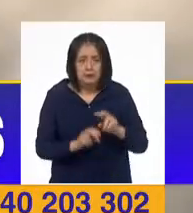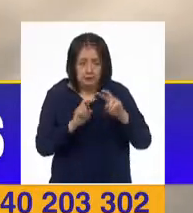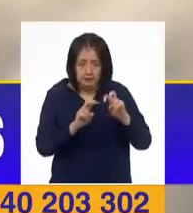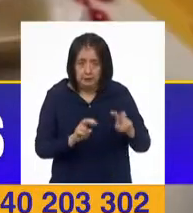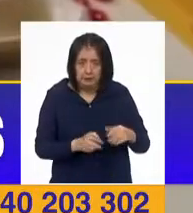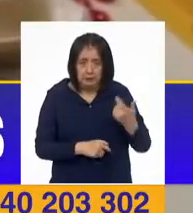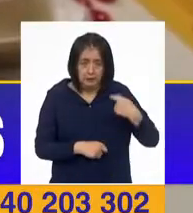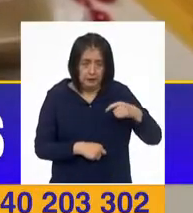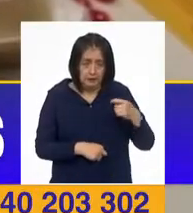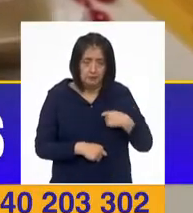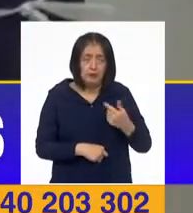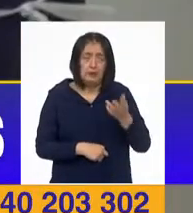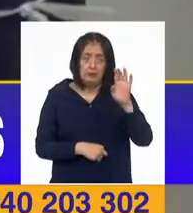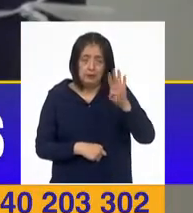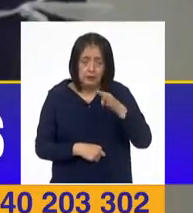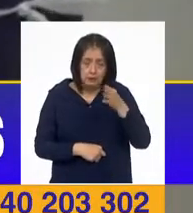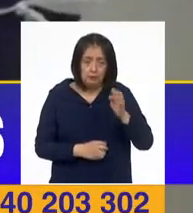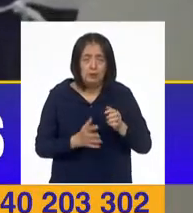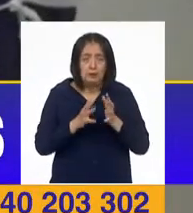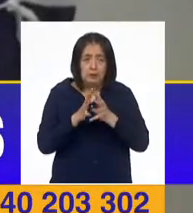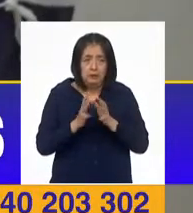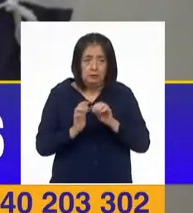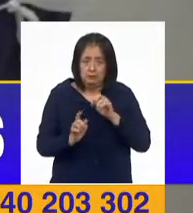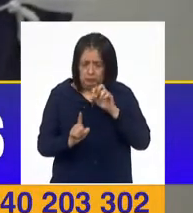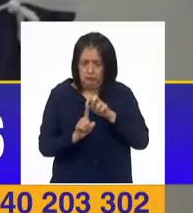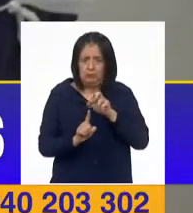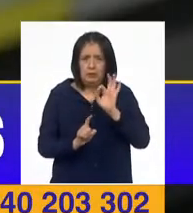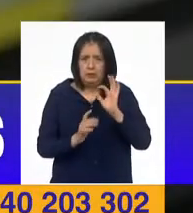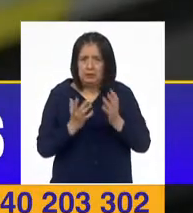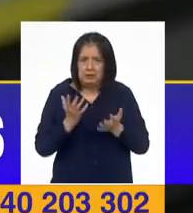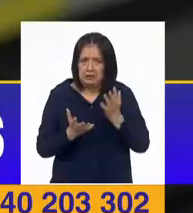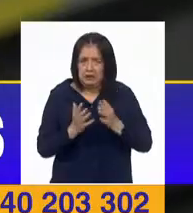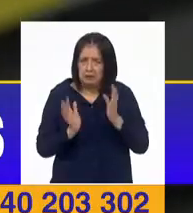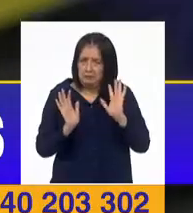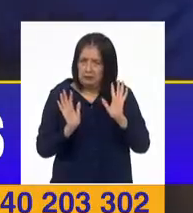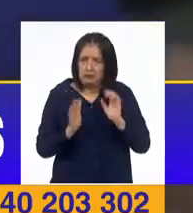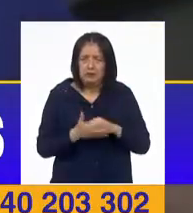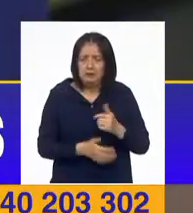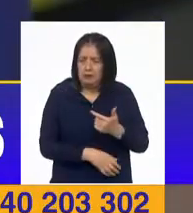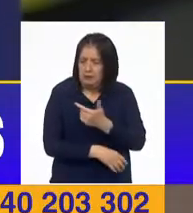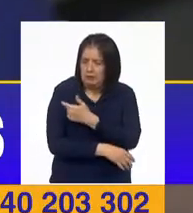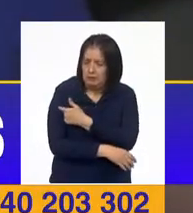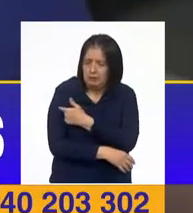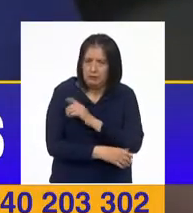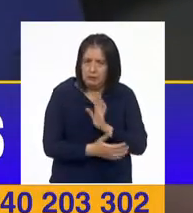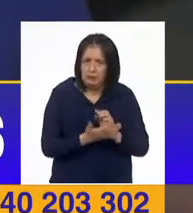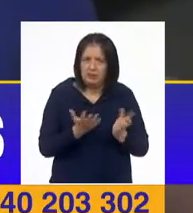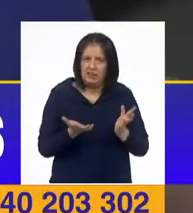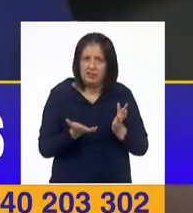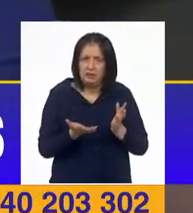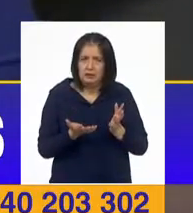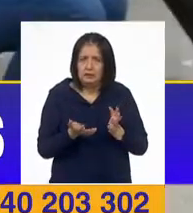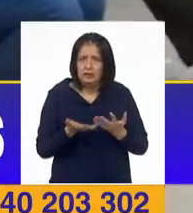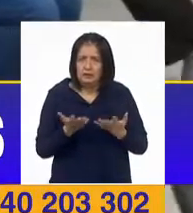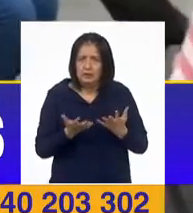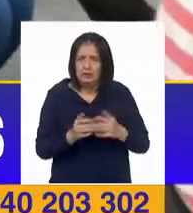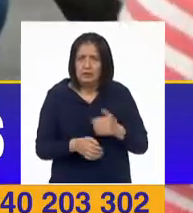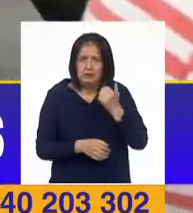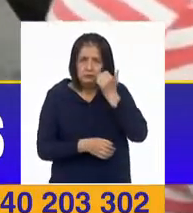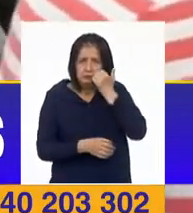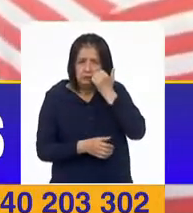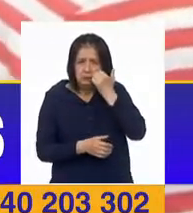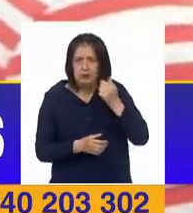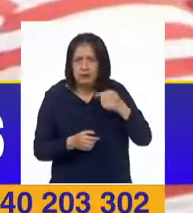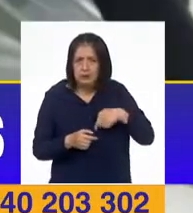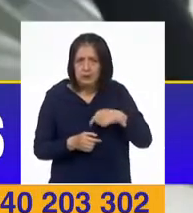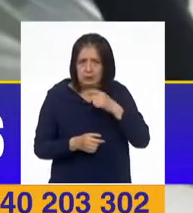Investigadores de España, Reino Unido y Estados Unidos detectaron un posible vínculo entre las vacunas y alteraciones en el ciclo menstrual de